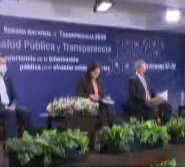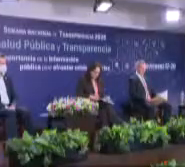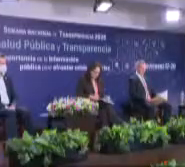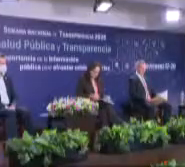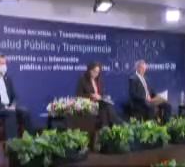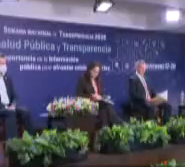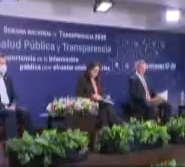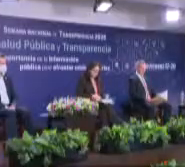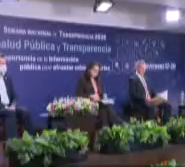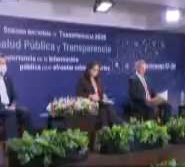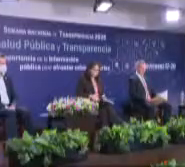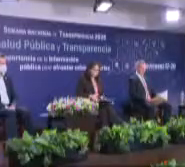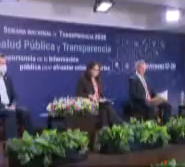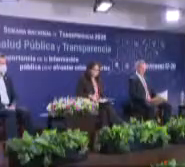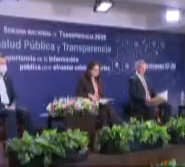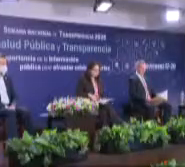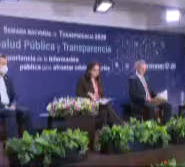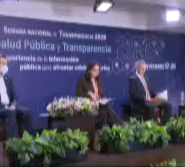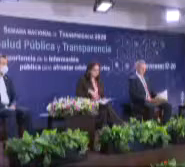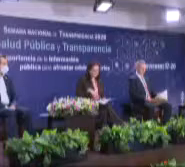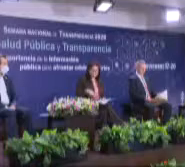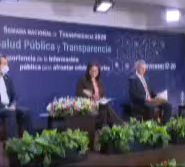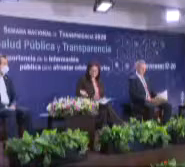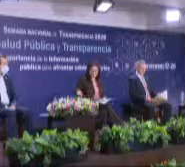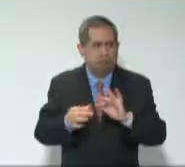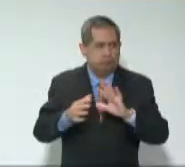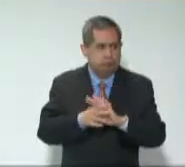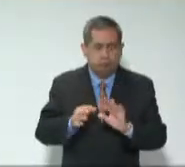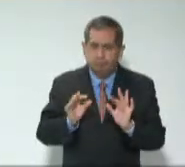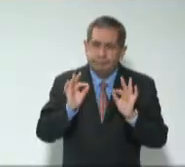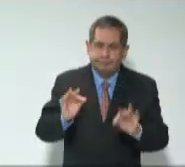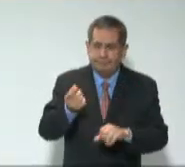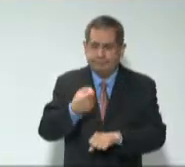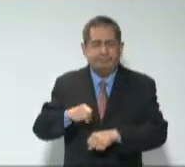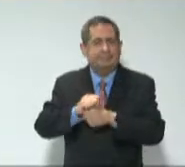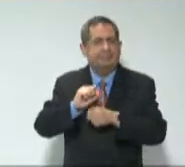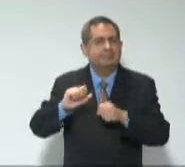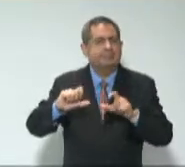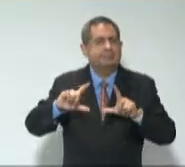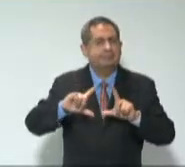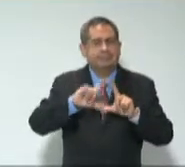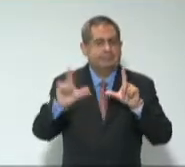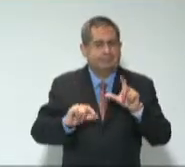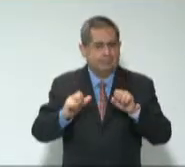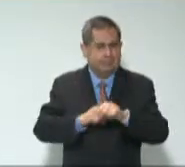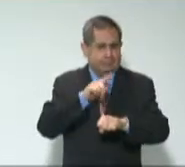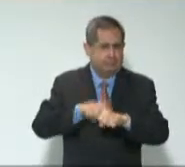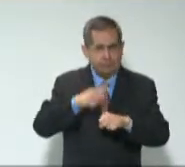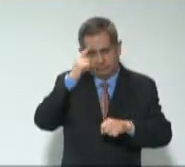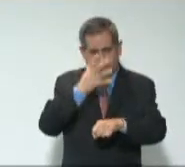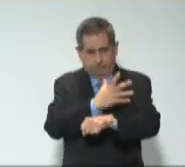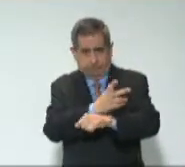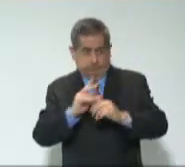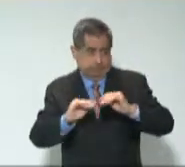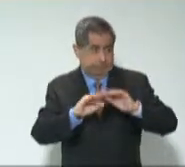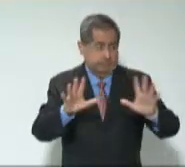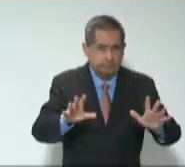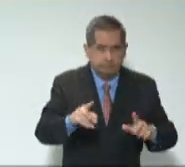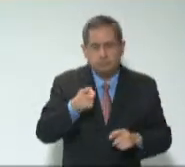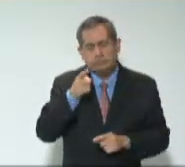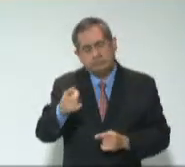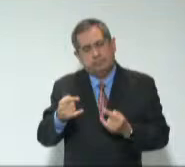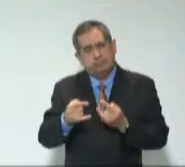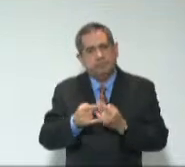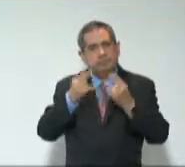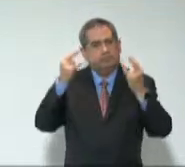linai por por la invitación no a este panel en su semana Nacional de de la transparencia eh que sabemos que es uno de los grandes citos